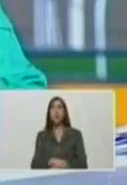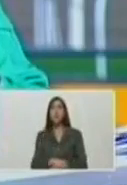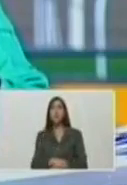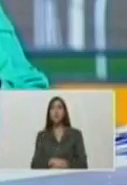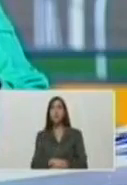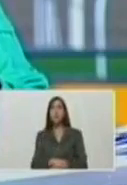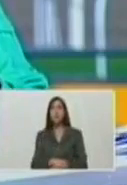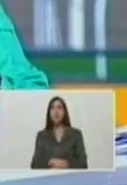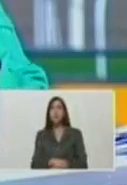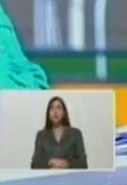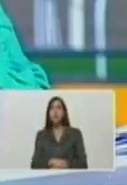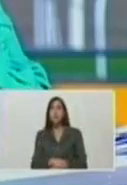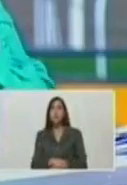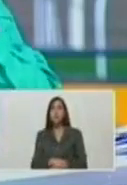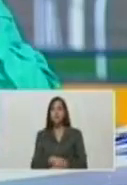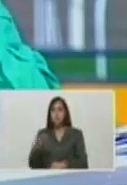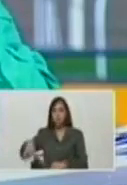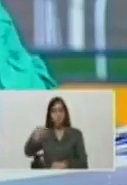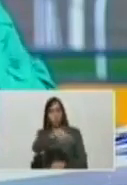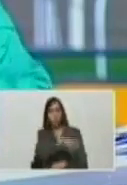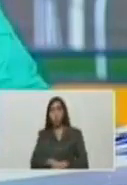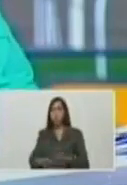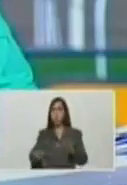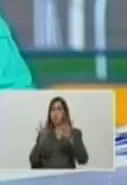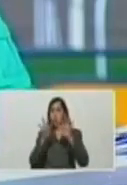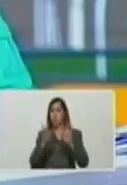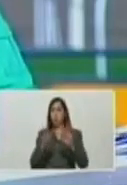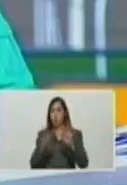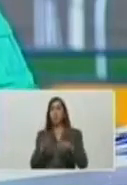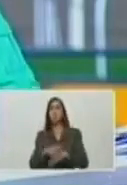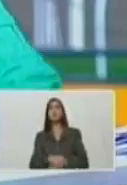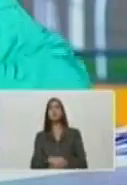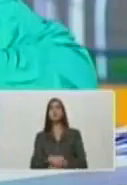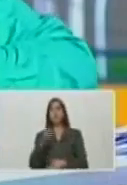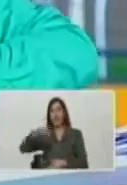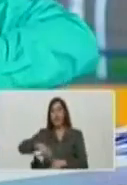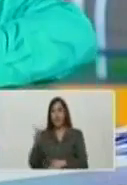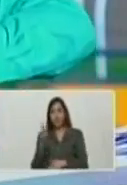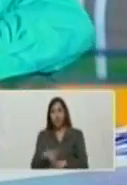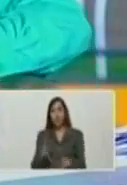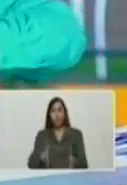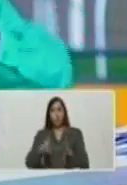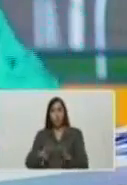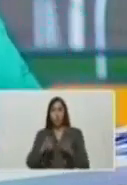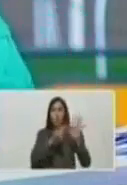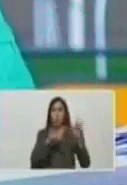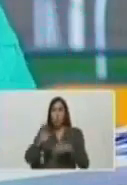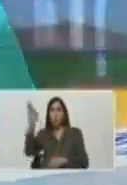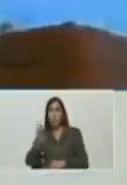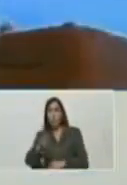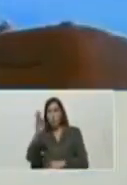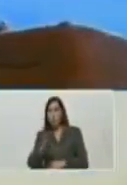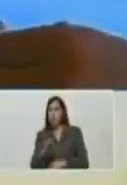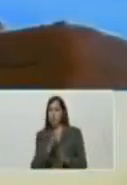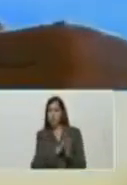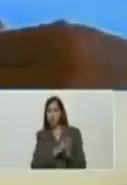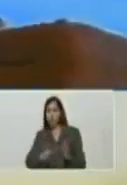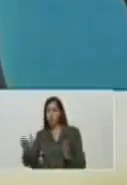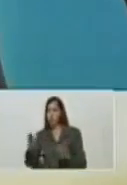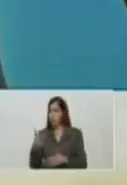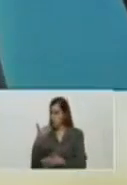9 entidades federales, 9 estados del país superaron el 70% de largo. No sé si tienes la lista